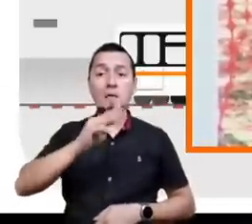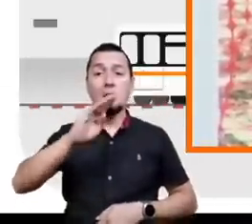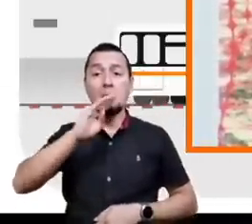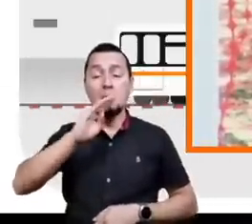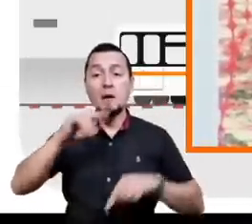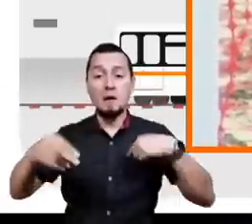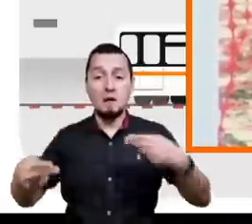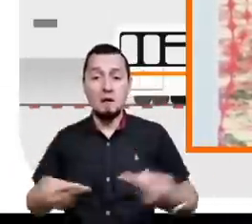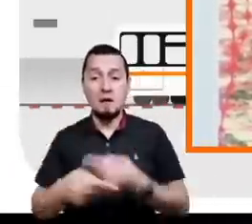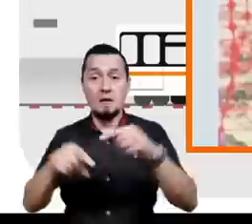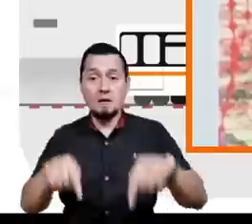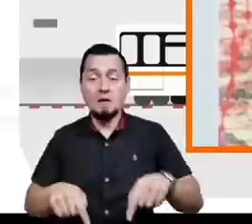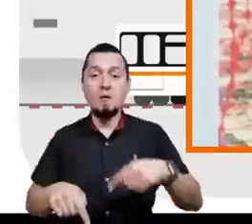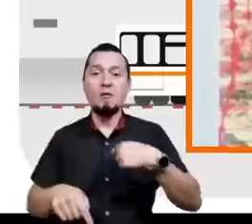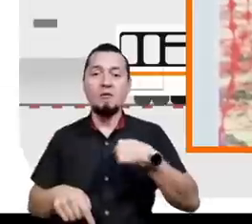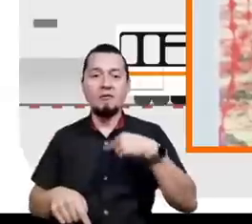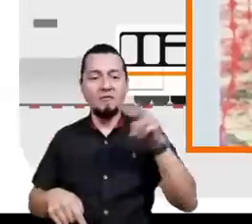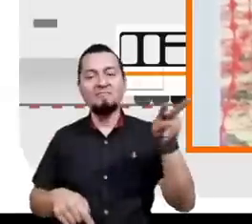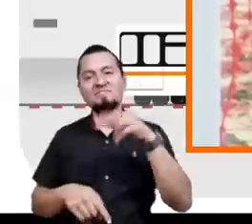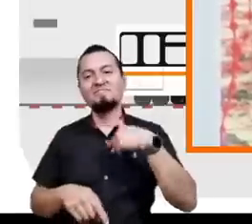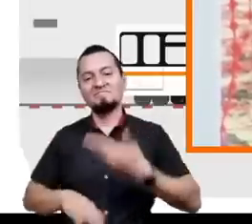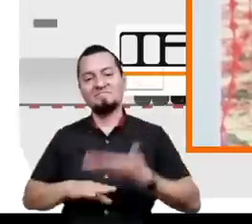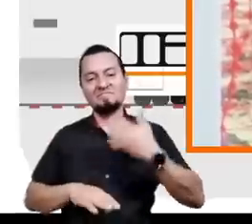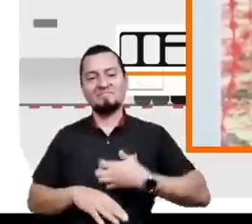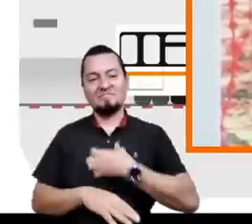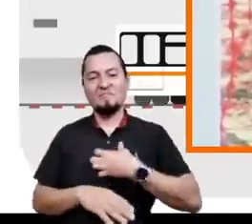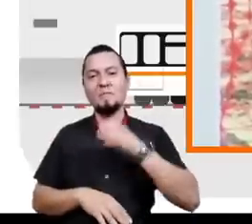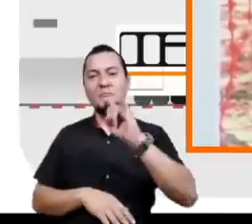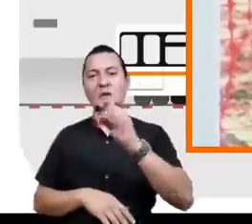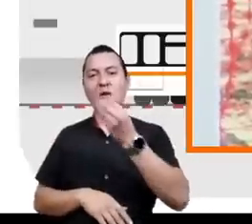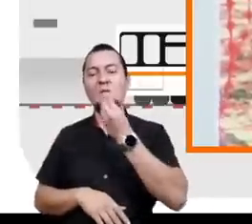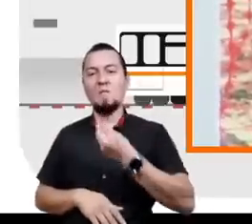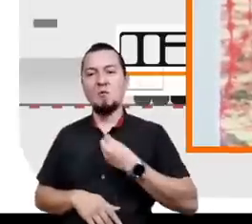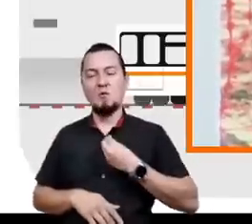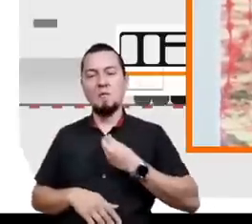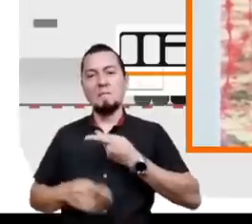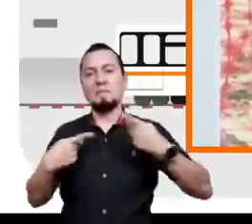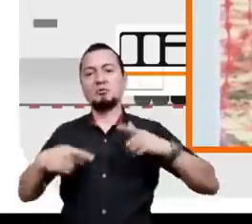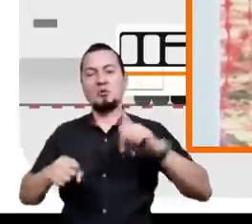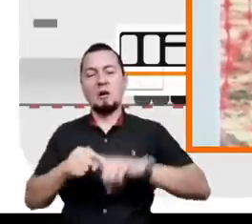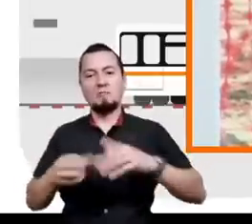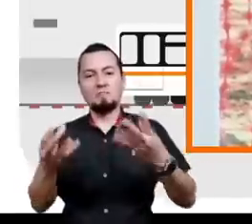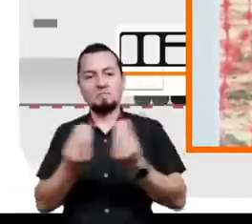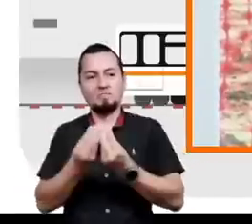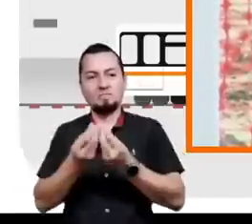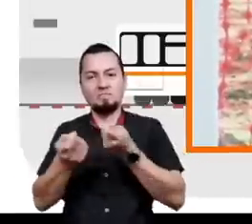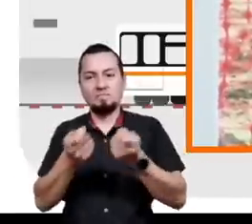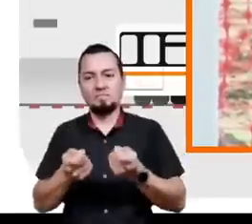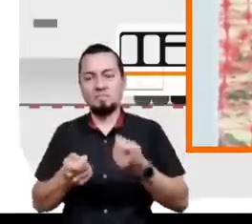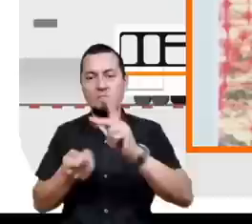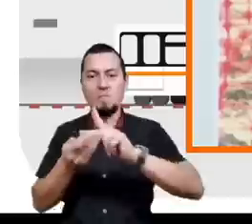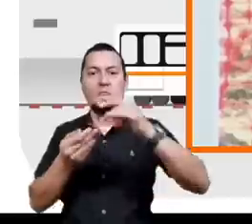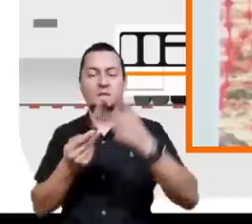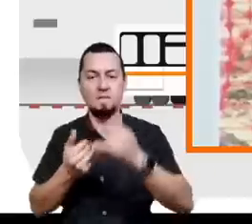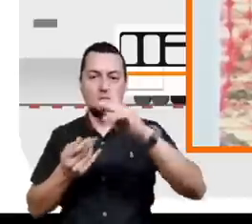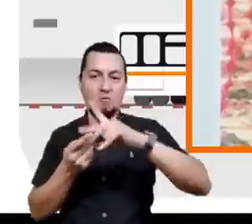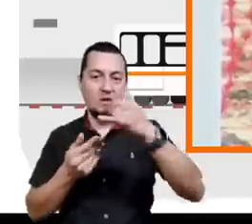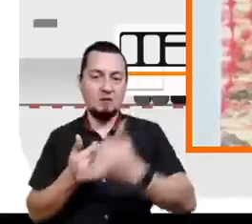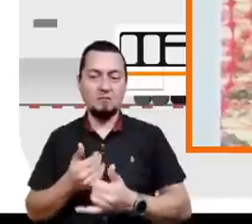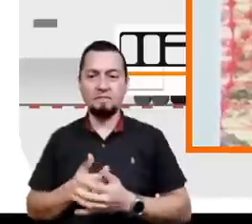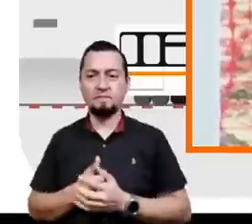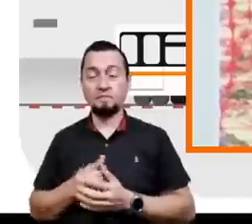por eso ha sido también un compromiso muy personal de llevar a cabo este proyecto. Todos